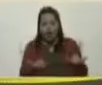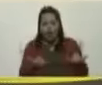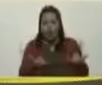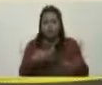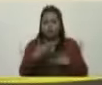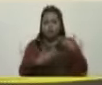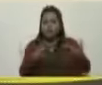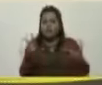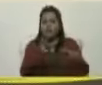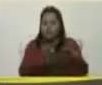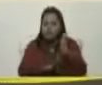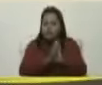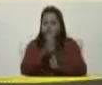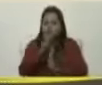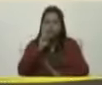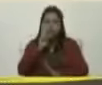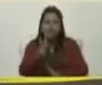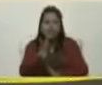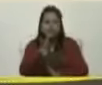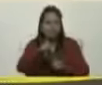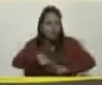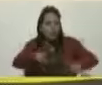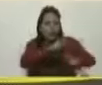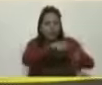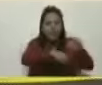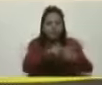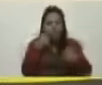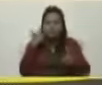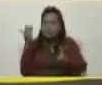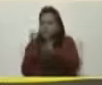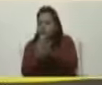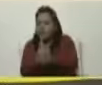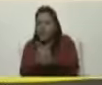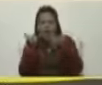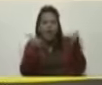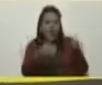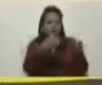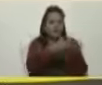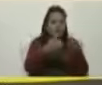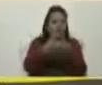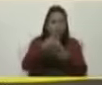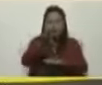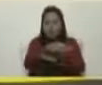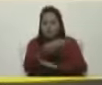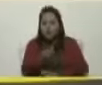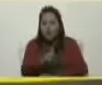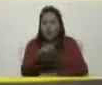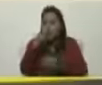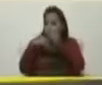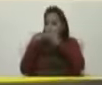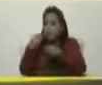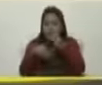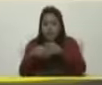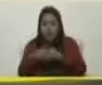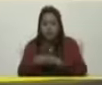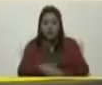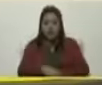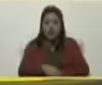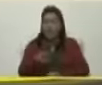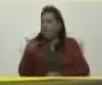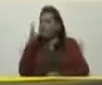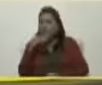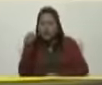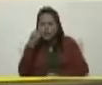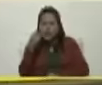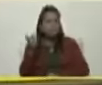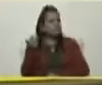uno va a centros comerciales y ya consigue. Vienen eventos, hay por todos lados comida, que no podemos decir que hay escasez de comida.